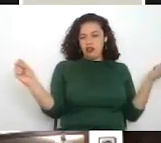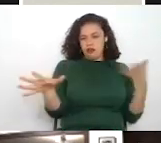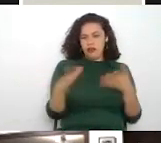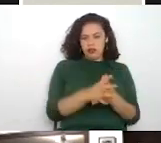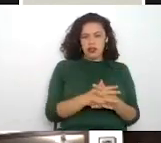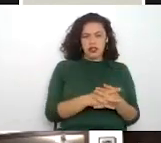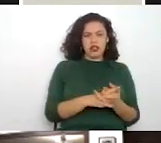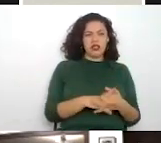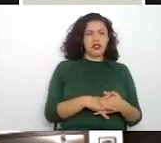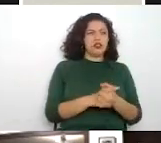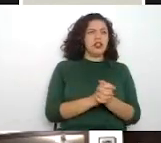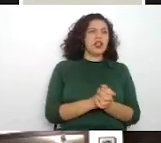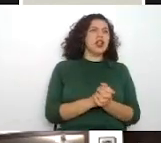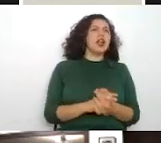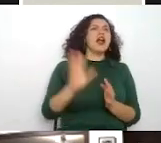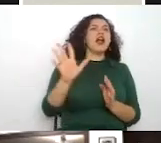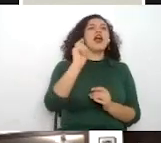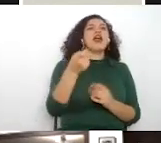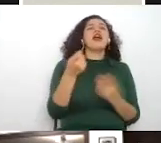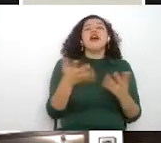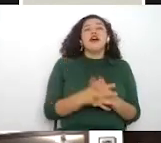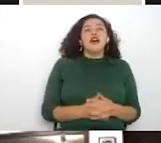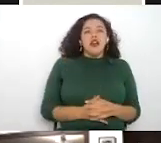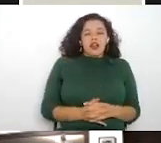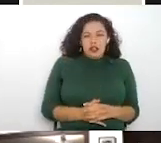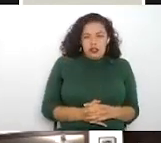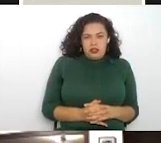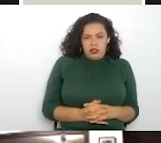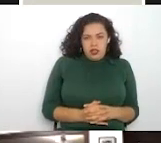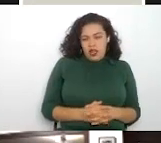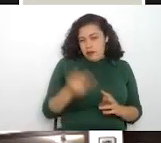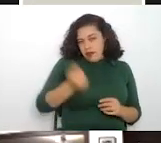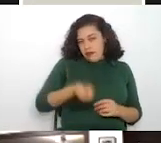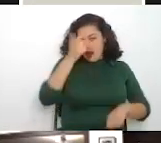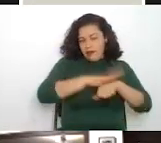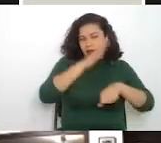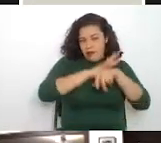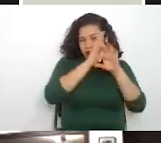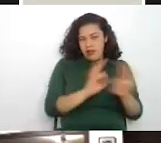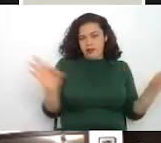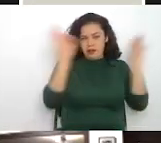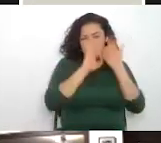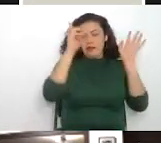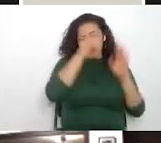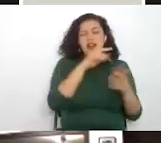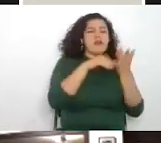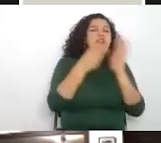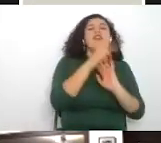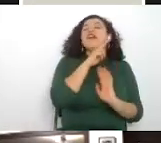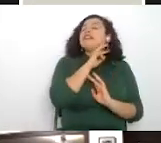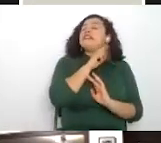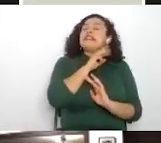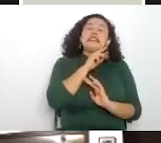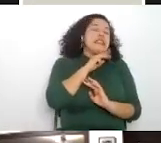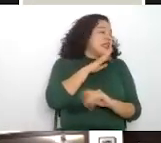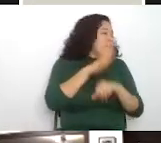significa esto? Bueno, es la primera y la más importante preocupación de este método, en el